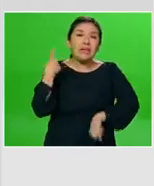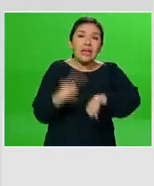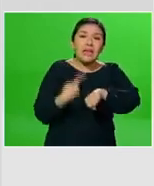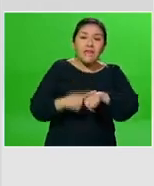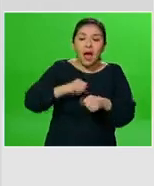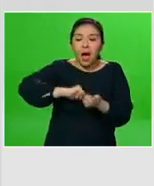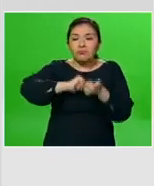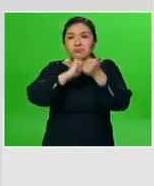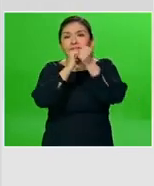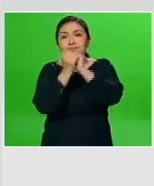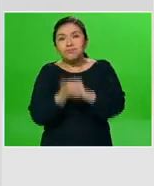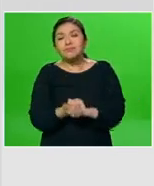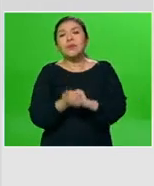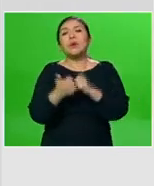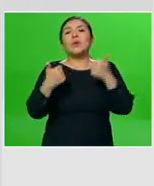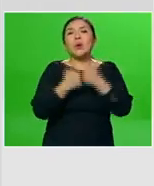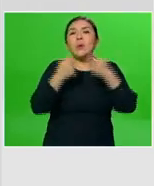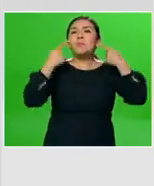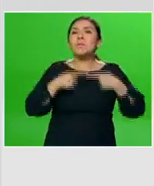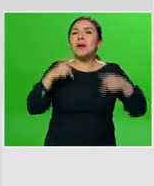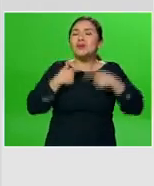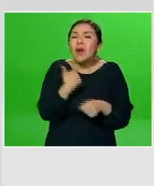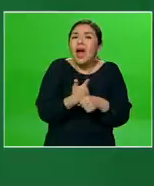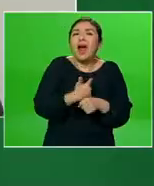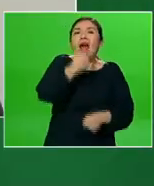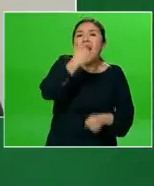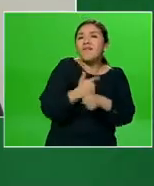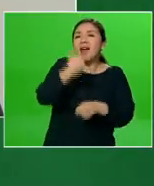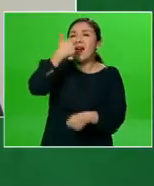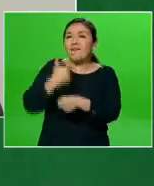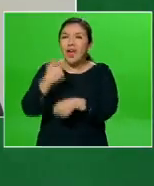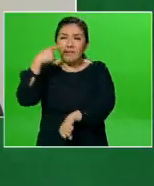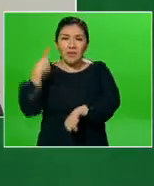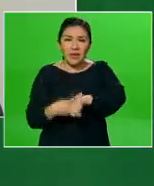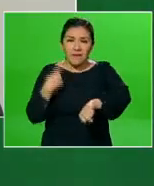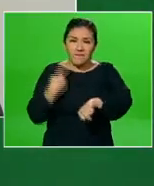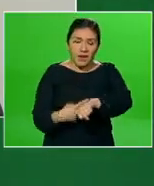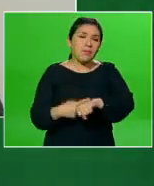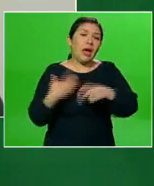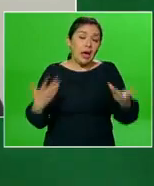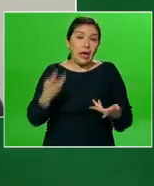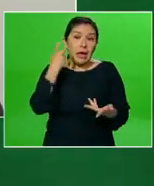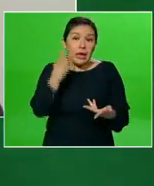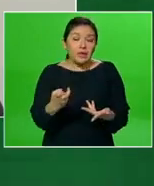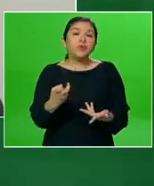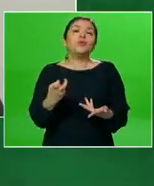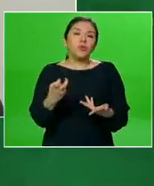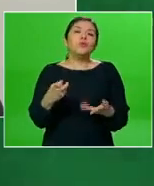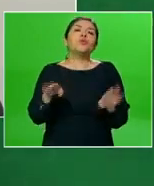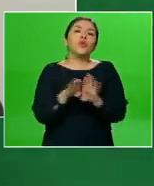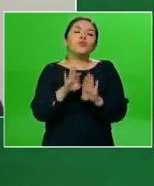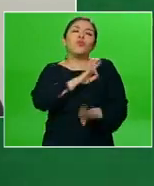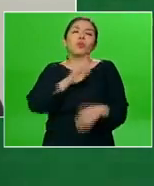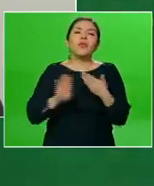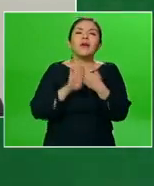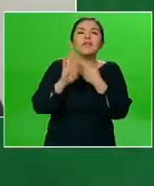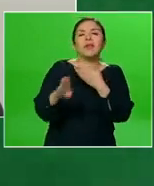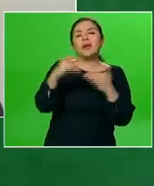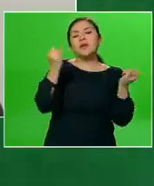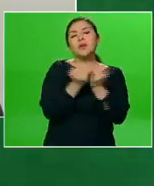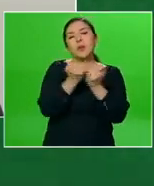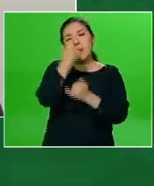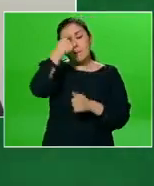producir complicaciones en las personas y que todo tanto ambiental que la persona enferma gravemente pues vamos a evitar también que la persona